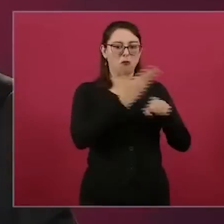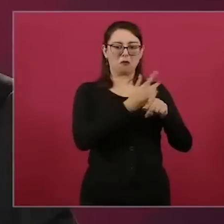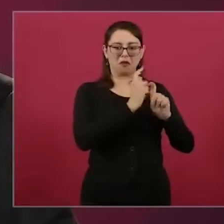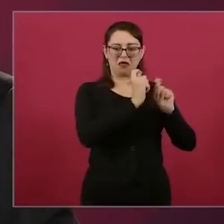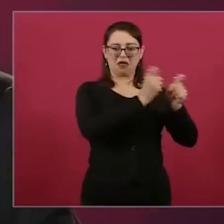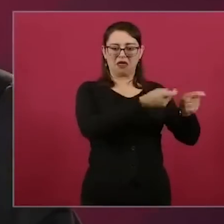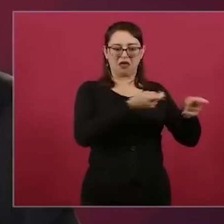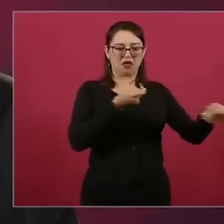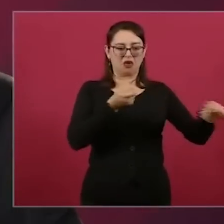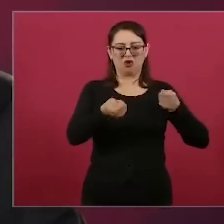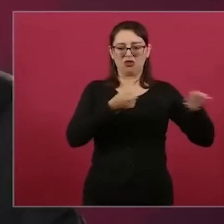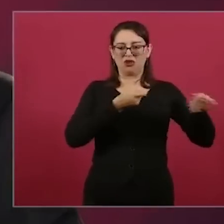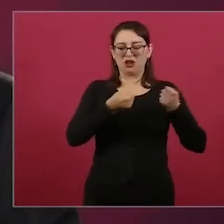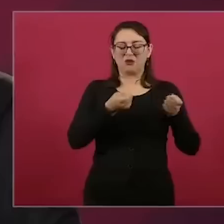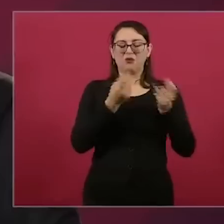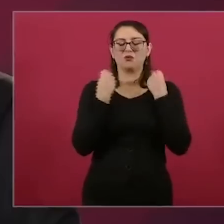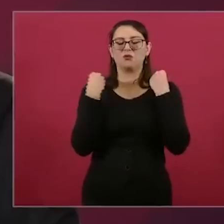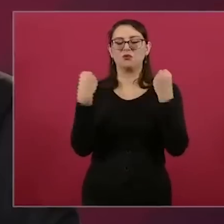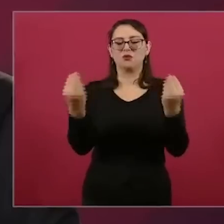Entonces,